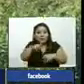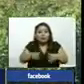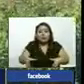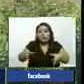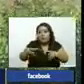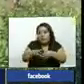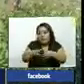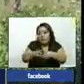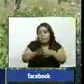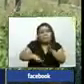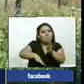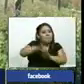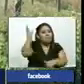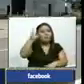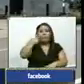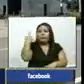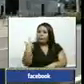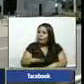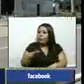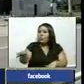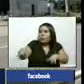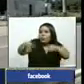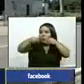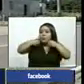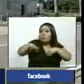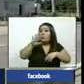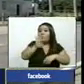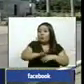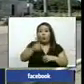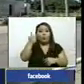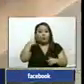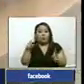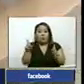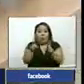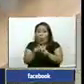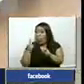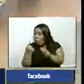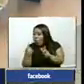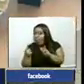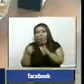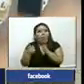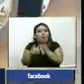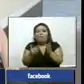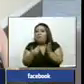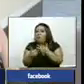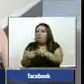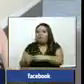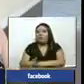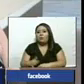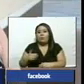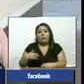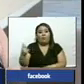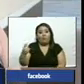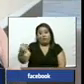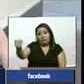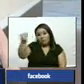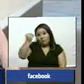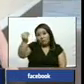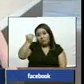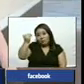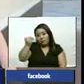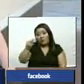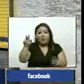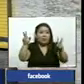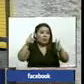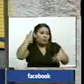tiene mayores índices de contagio, ya que muchas veces sus parejas no son monógamas y no se protegen. Por no sabernos educar un poco en